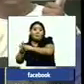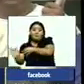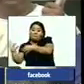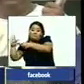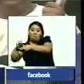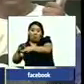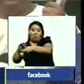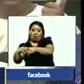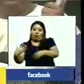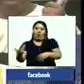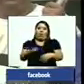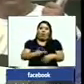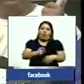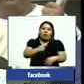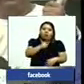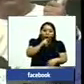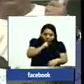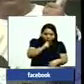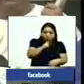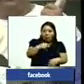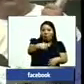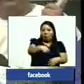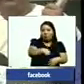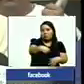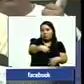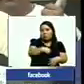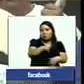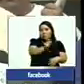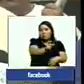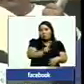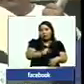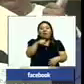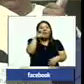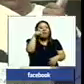que nos ha condenado a pensiones de hambre.